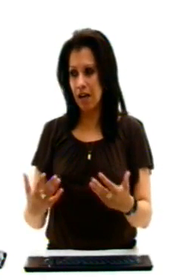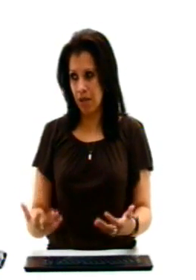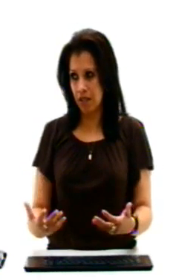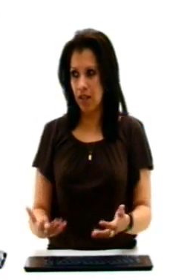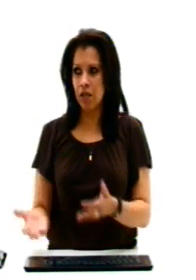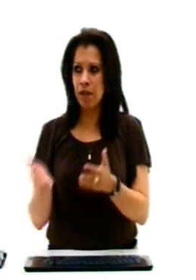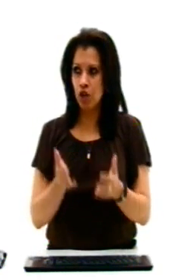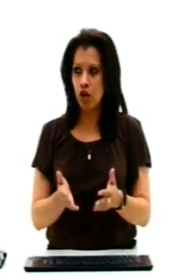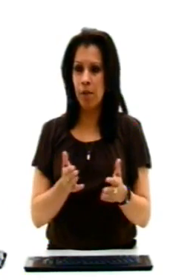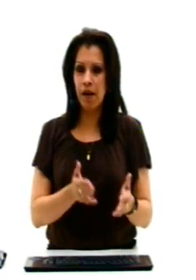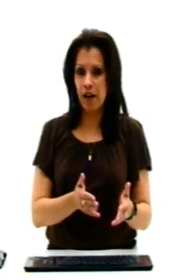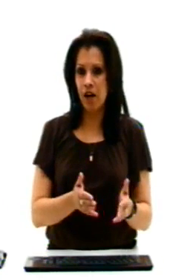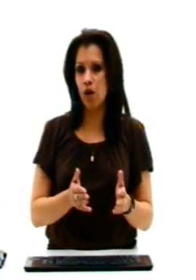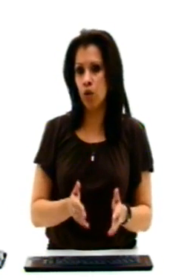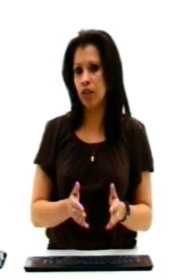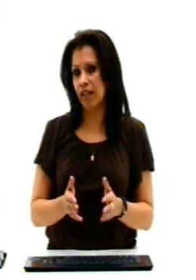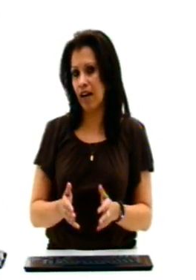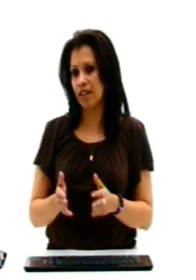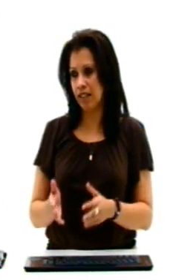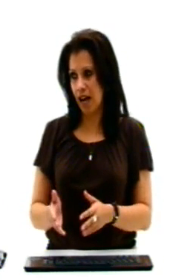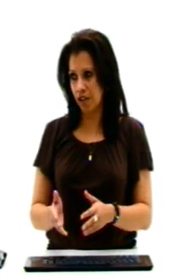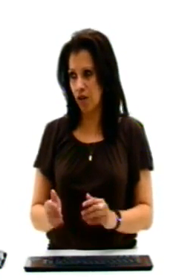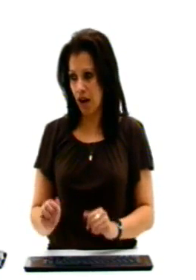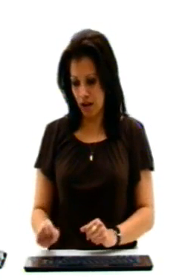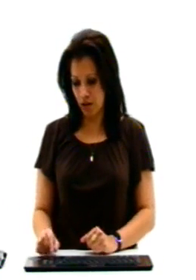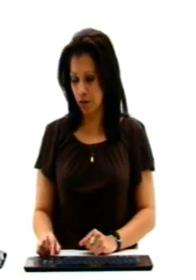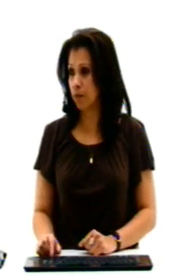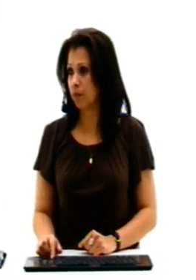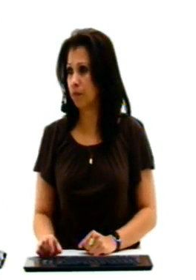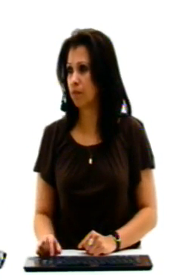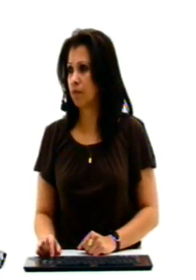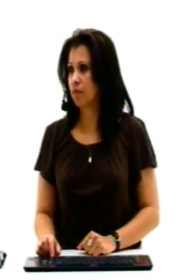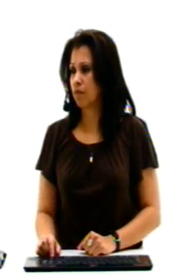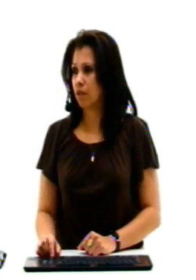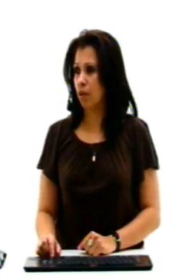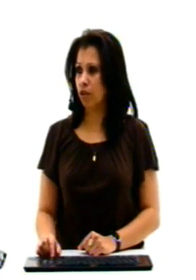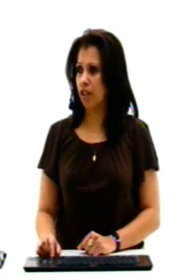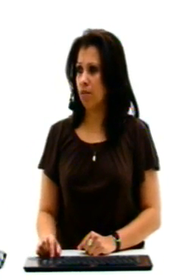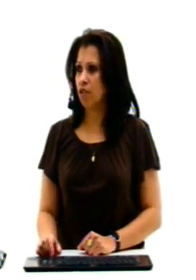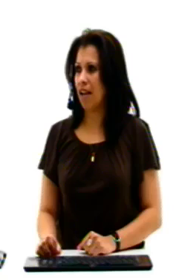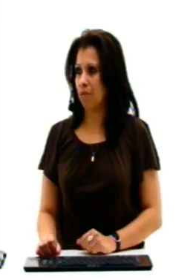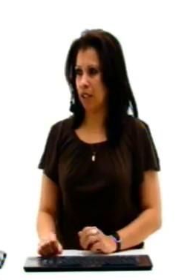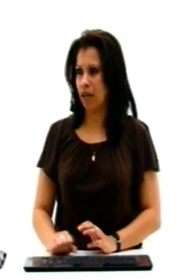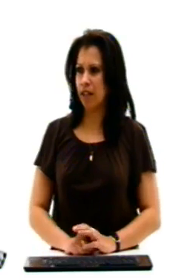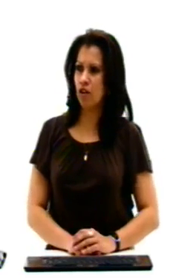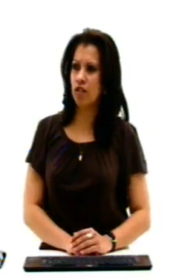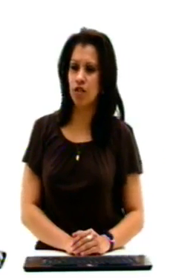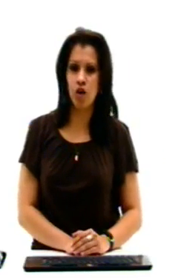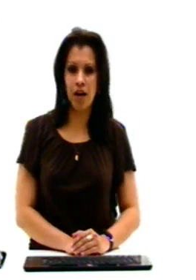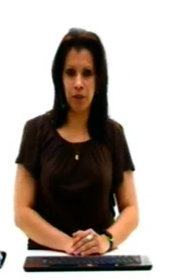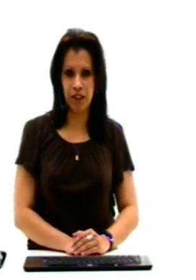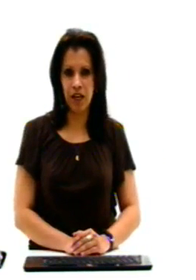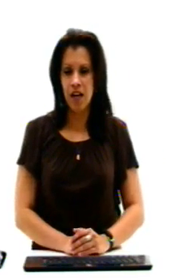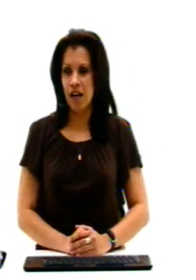semana al mes y el español les pagaba un real diario a ellos luego tenemos la Mita En qué